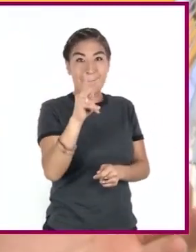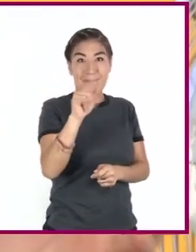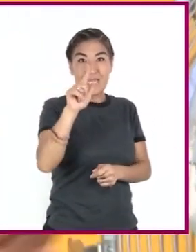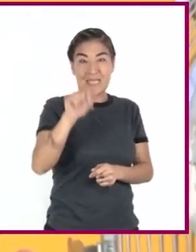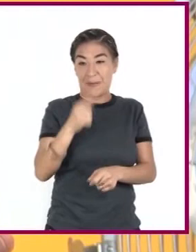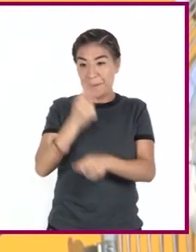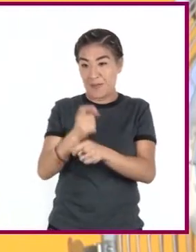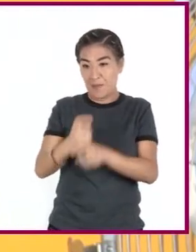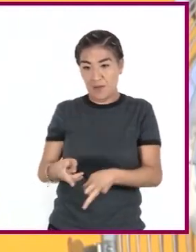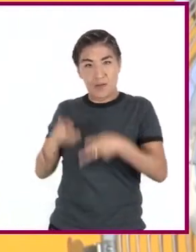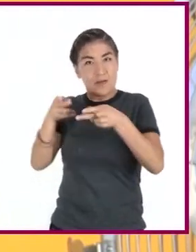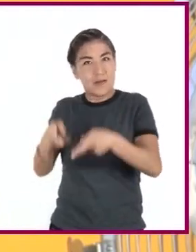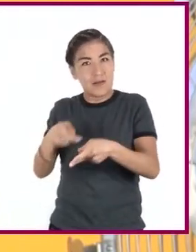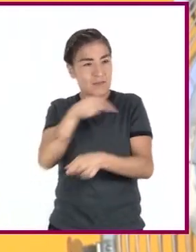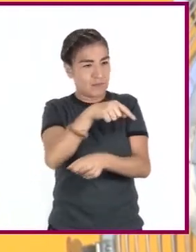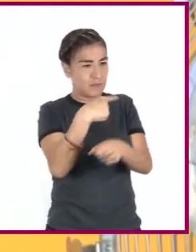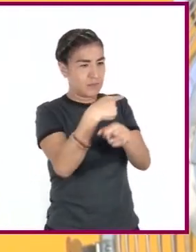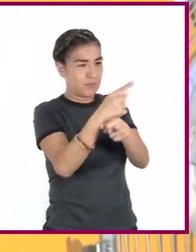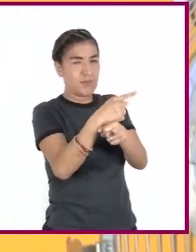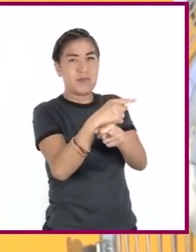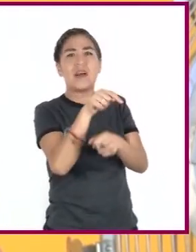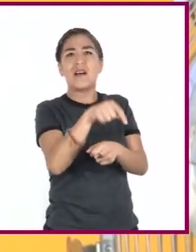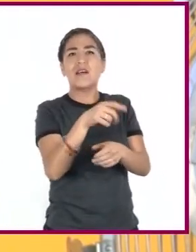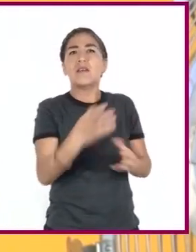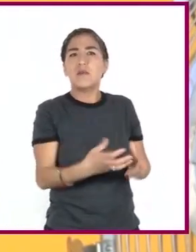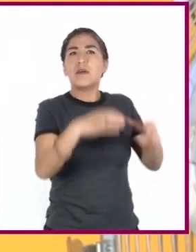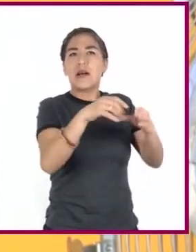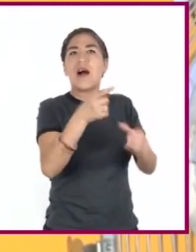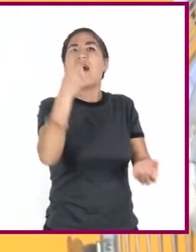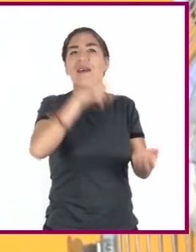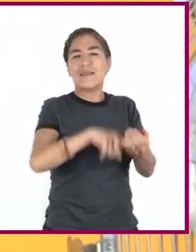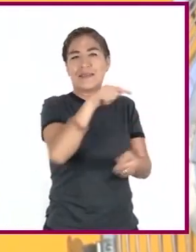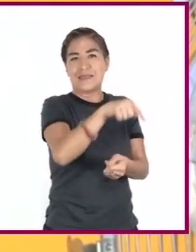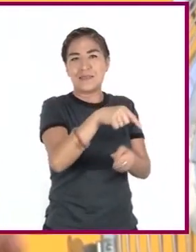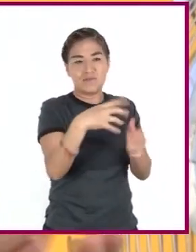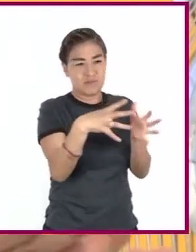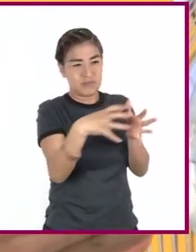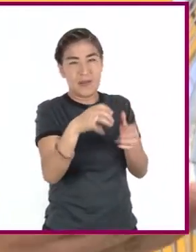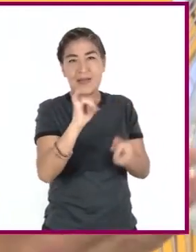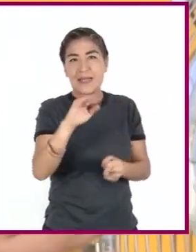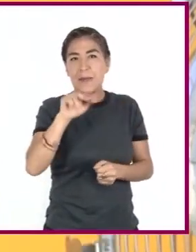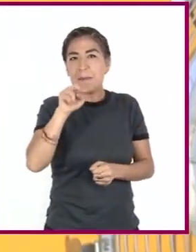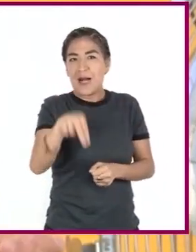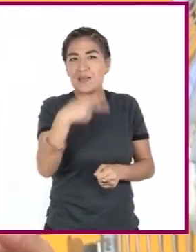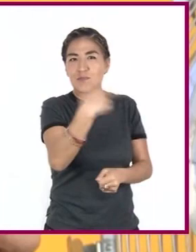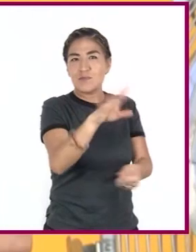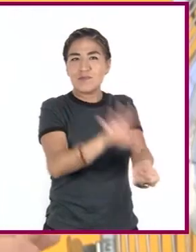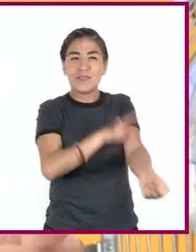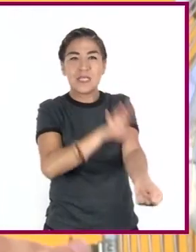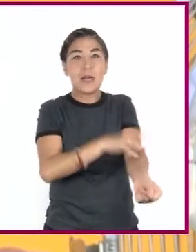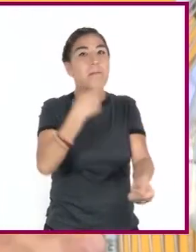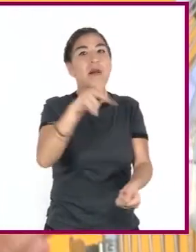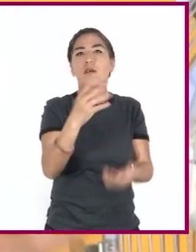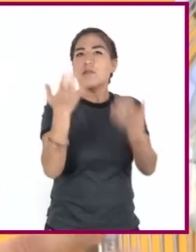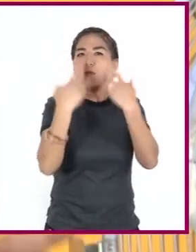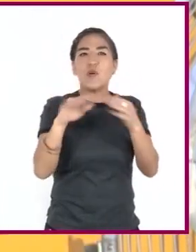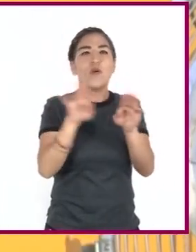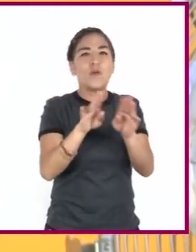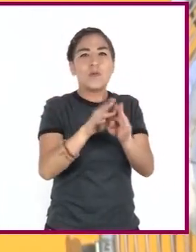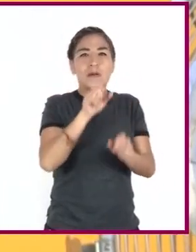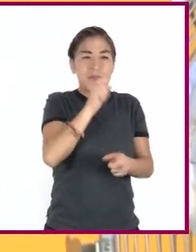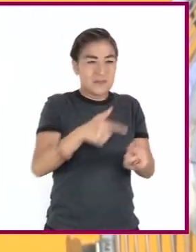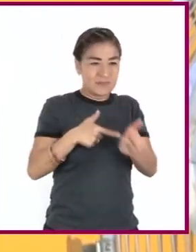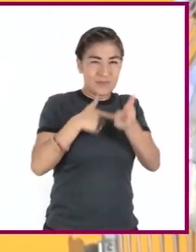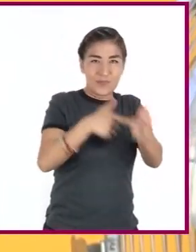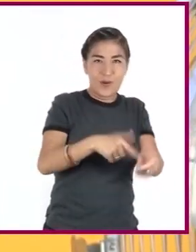conectada, entonces la primera bobina era un electroimán, pero no generaba una corriente constante en la